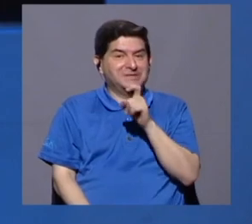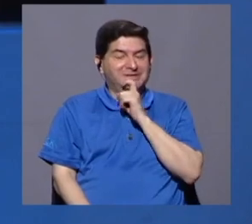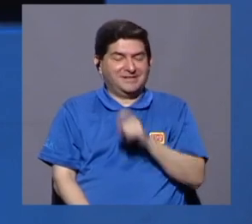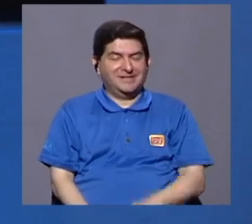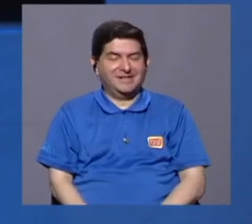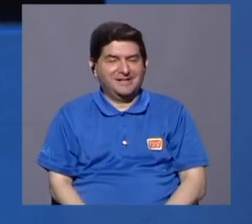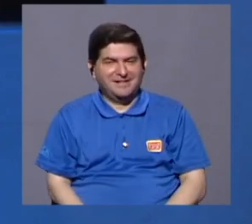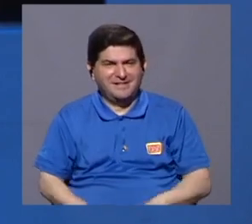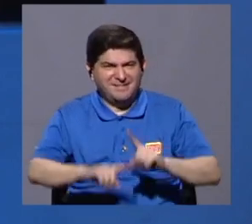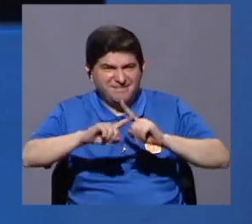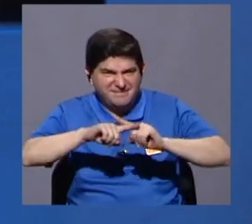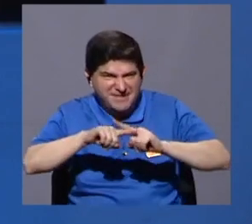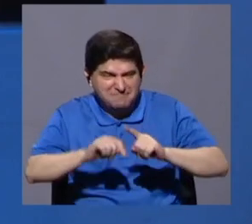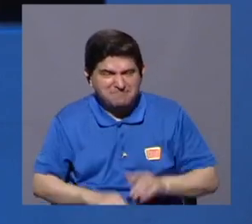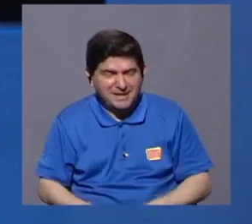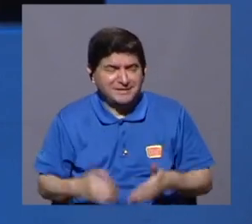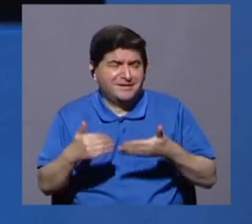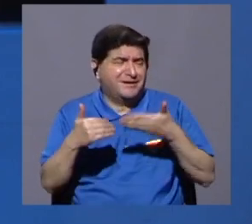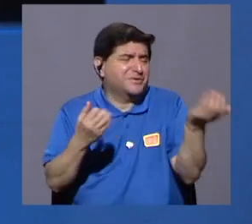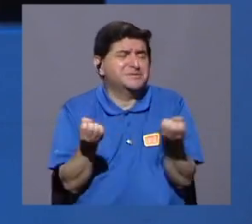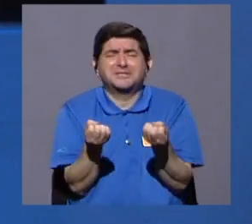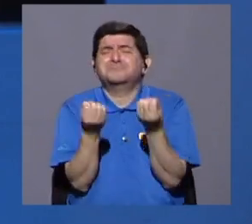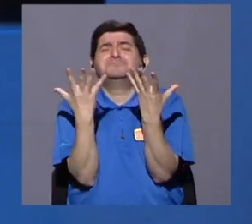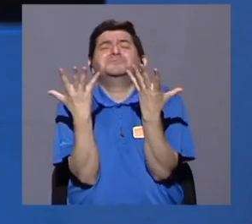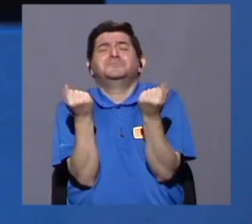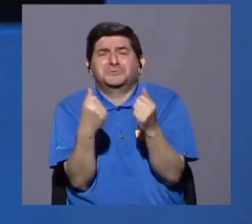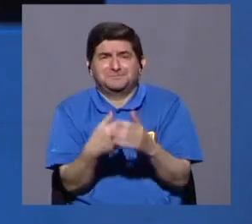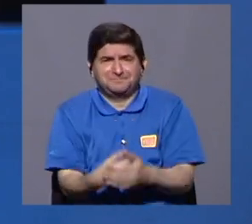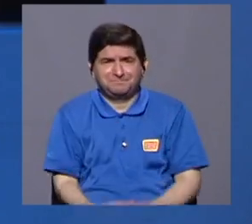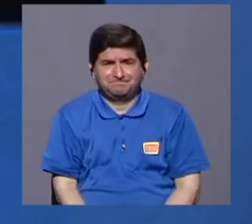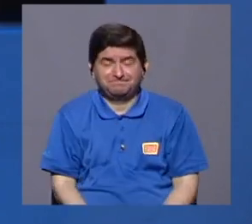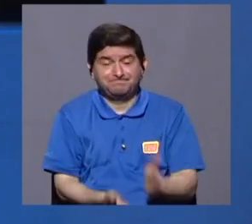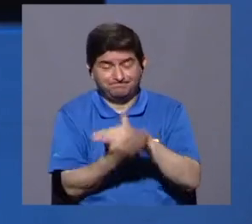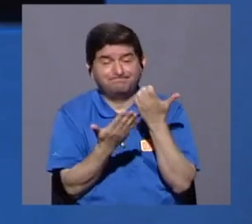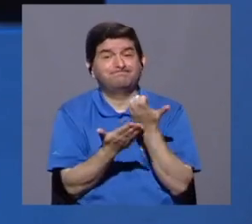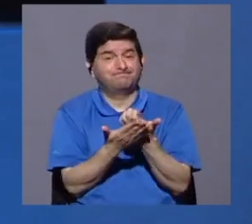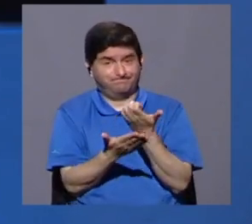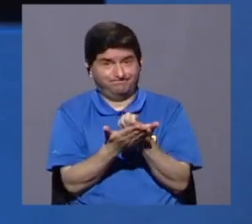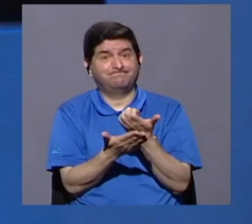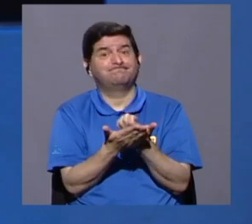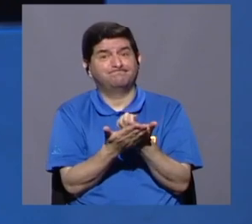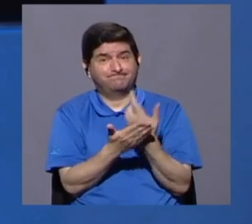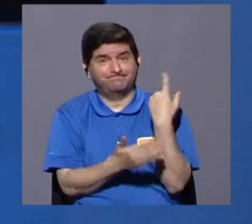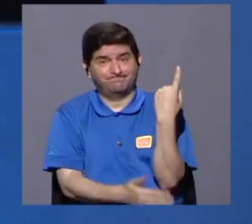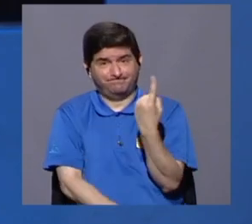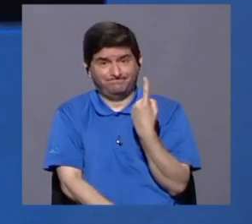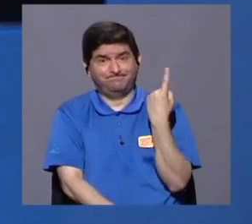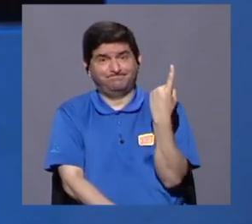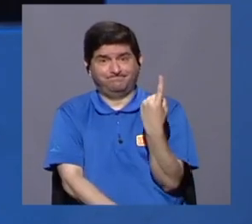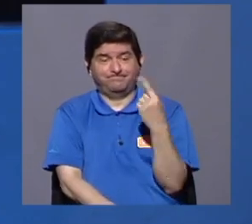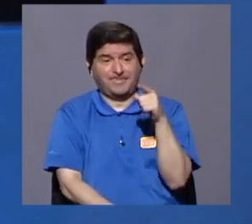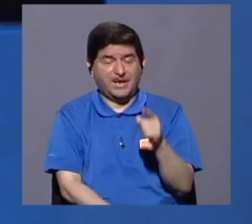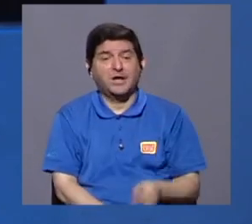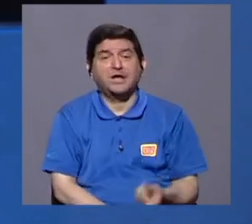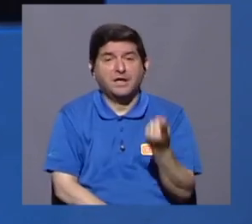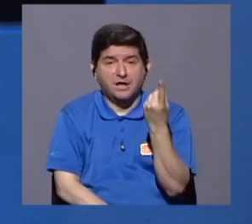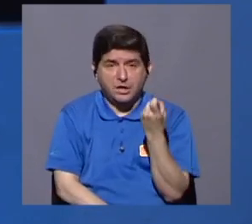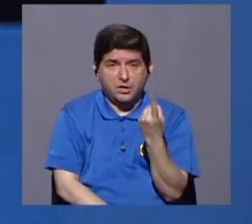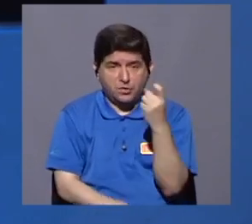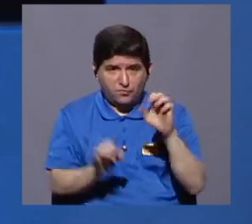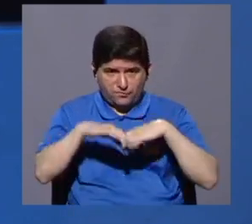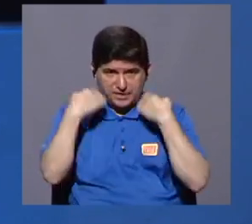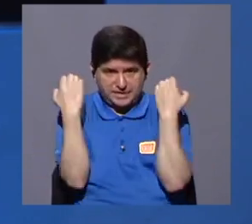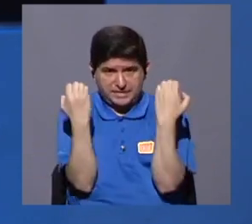depende de muchos de muchos factores incluyendo pues la parte económica que siempre pues va a hacer falta para este